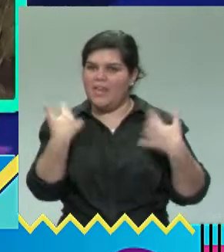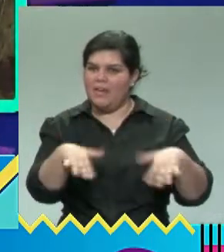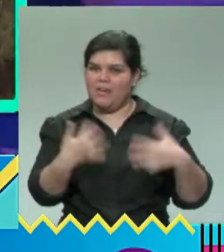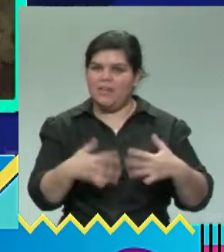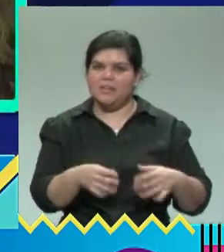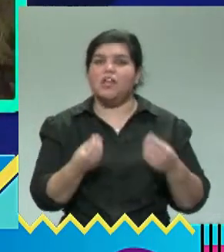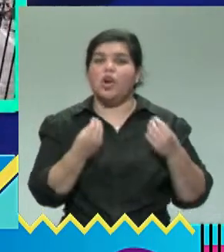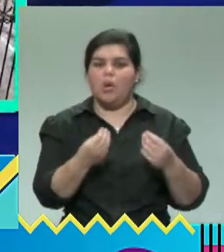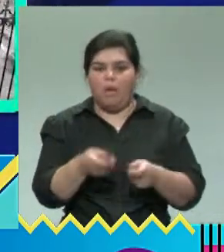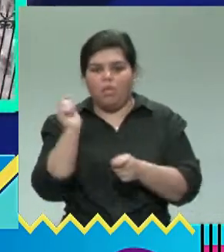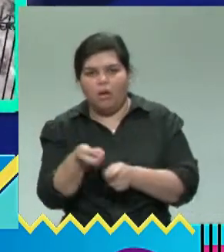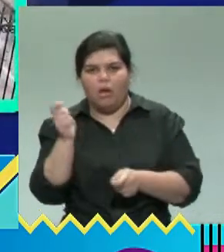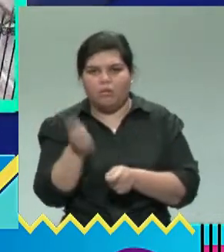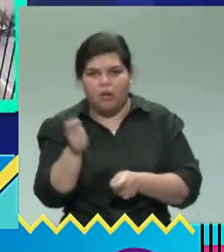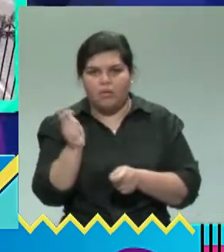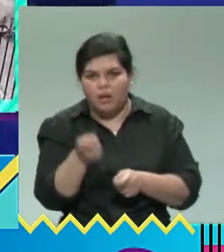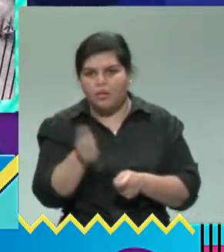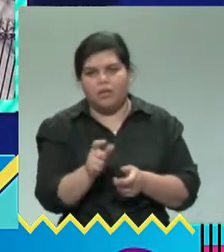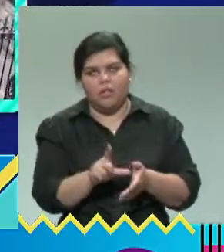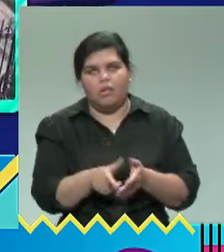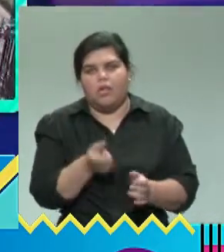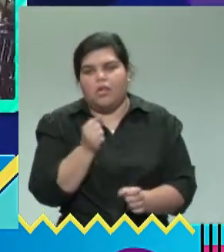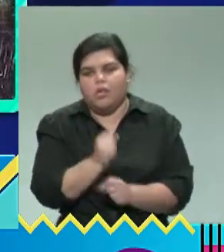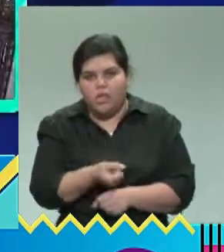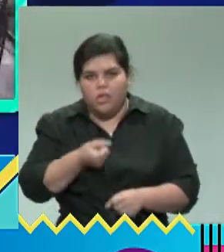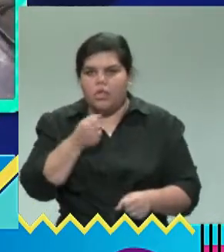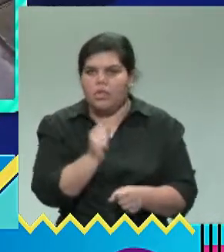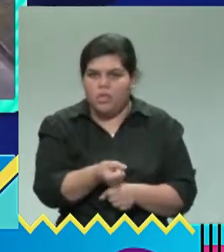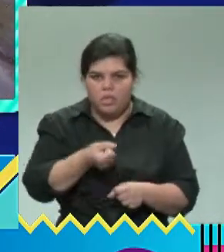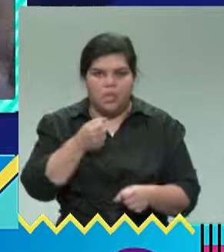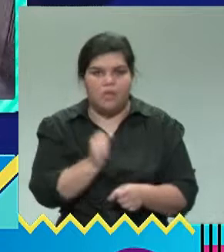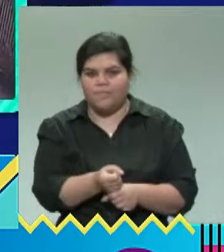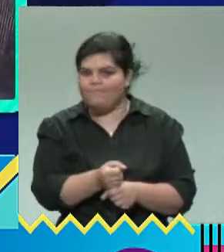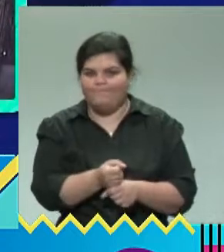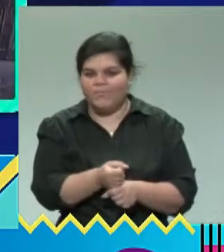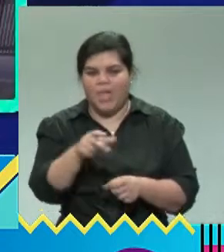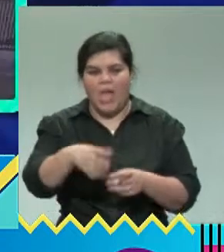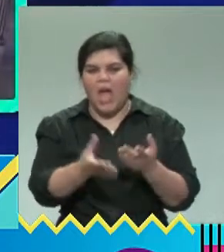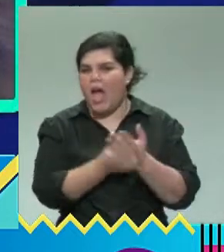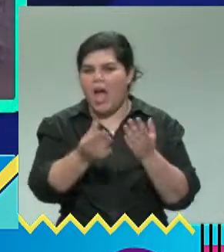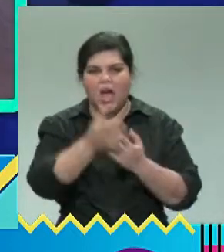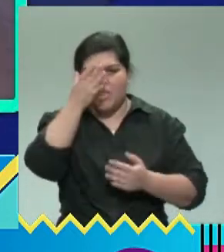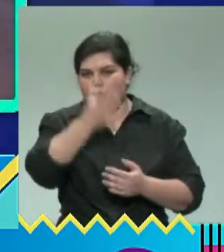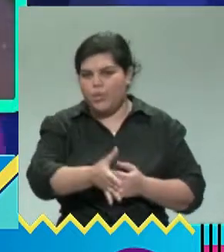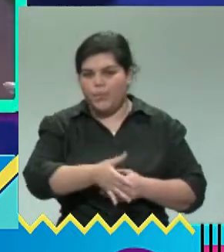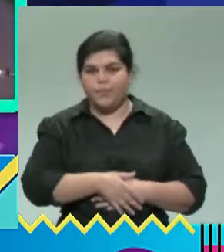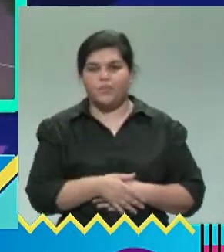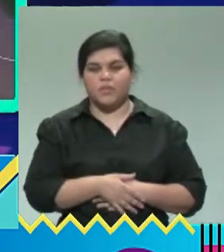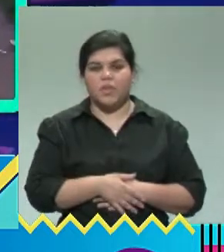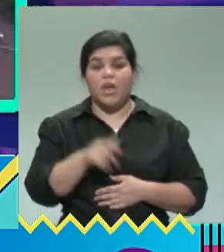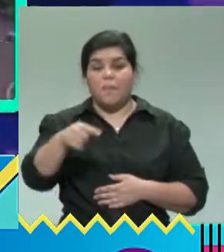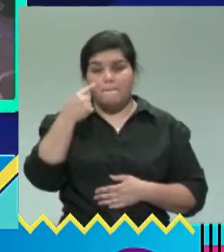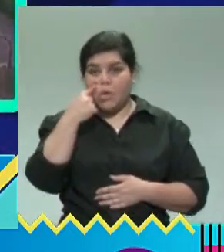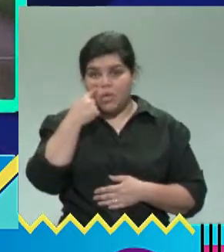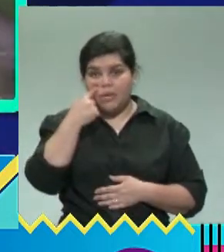hacerlo con pico y pala, o sea, es insoportablemente lento y bueno, para el municipio muy costoso, y sin embargo el municipio lo necesita, porque